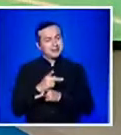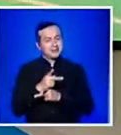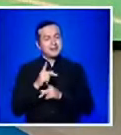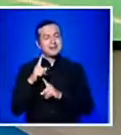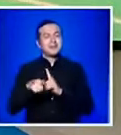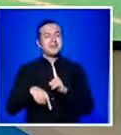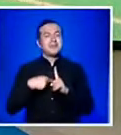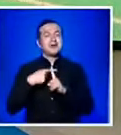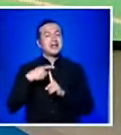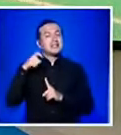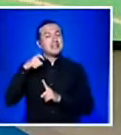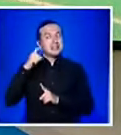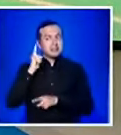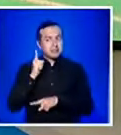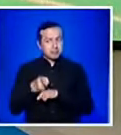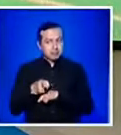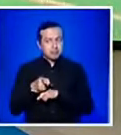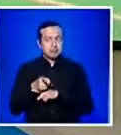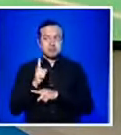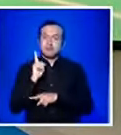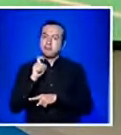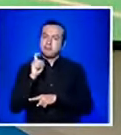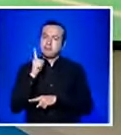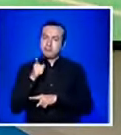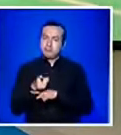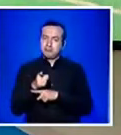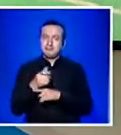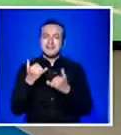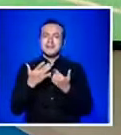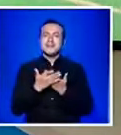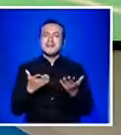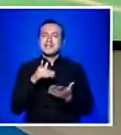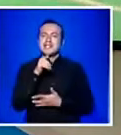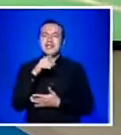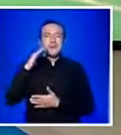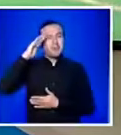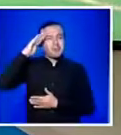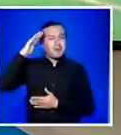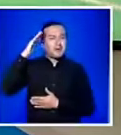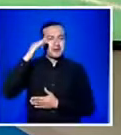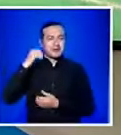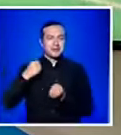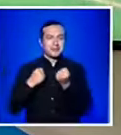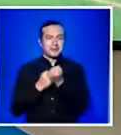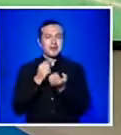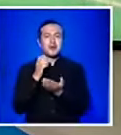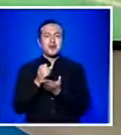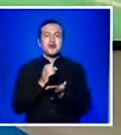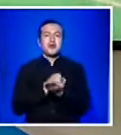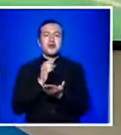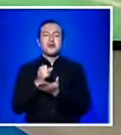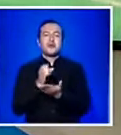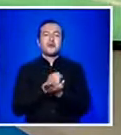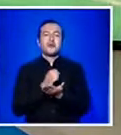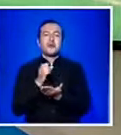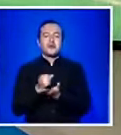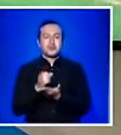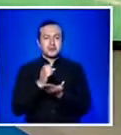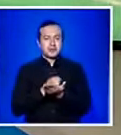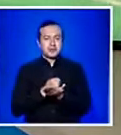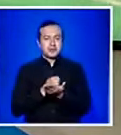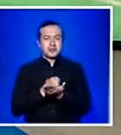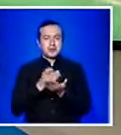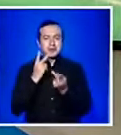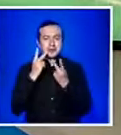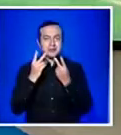también entrenamiento, disciplina. Precisamente la policía brinda estos cursos de adiestramiento canino y Andrea Marín está lista